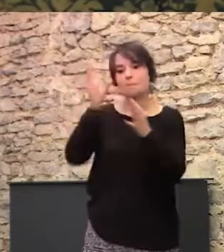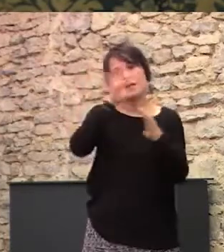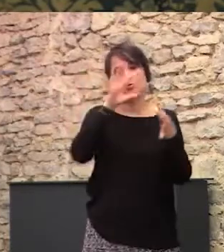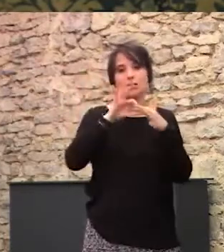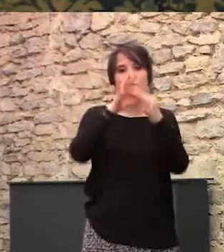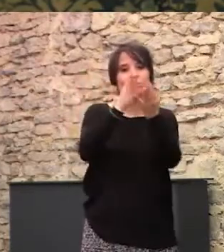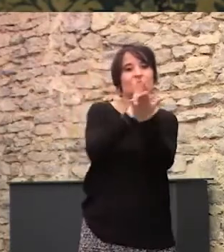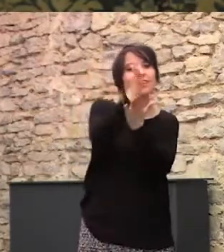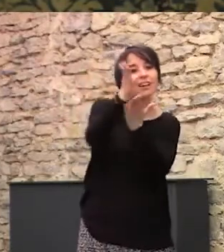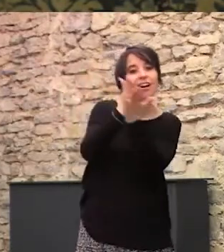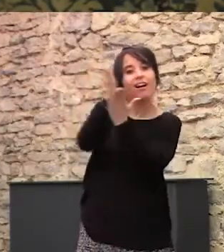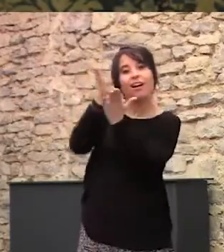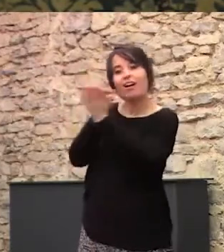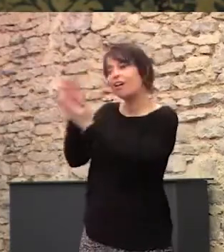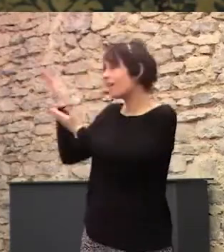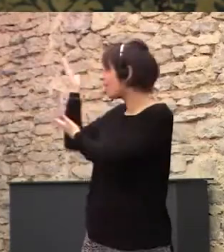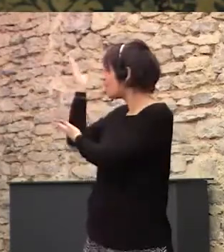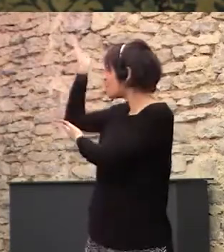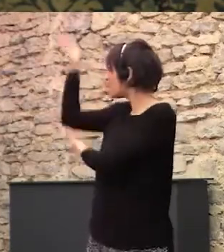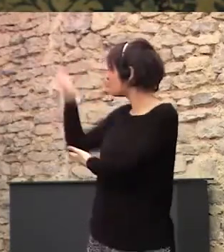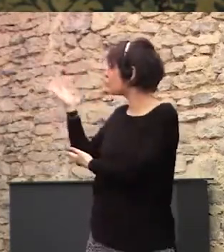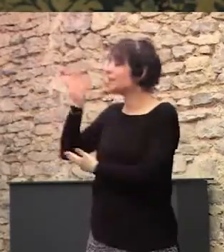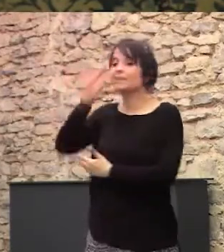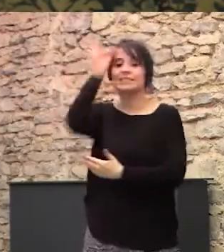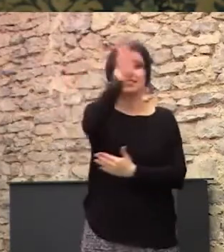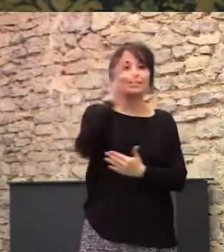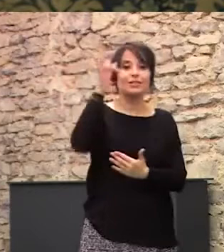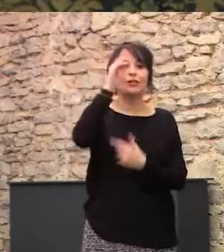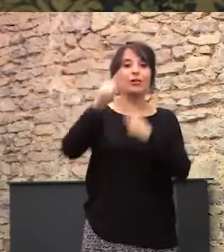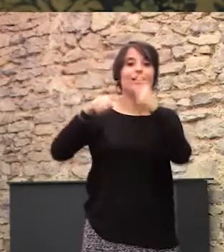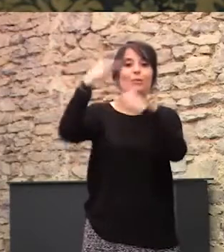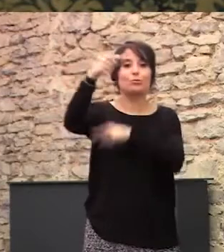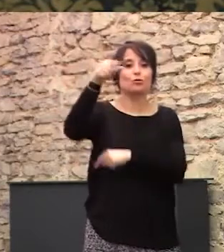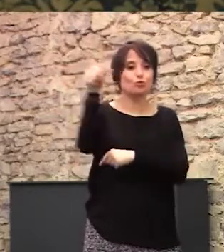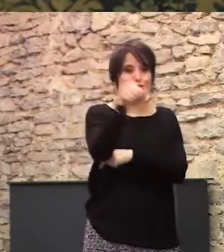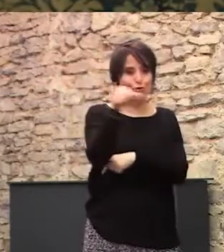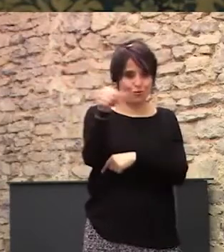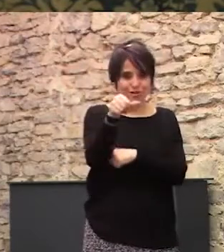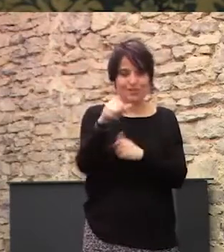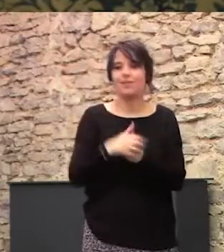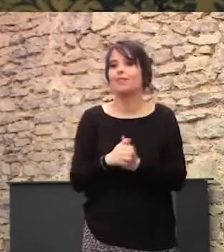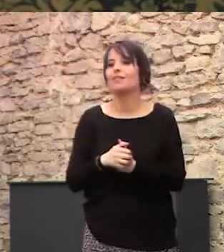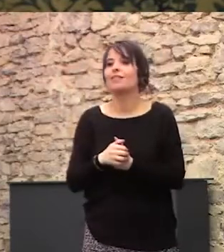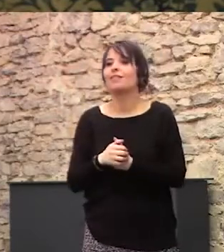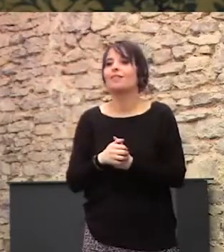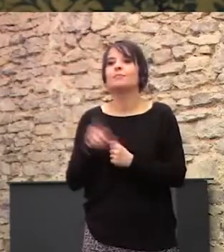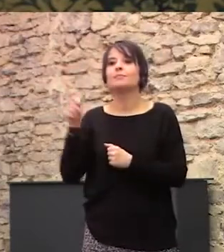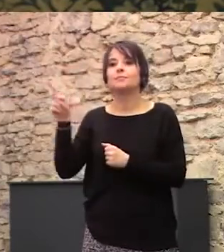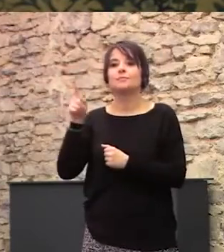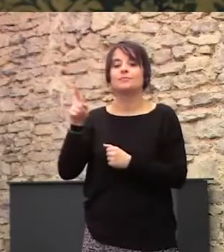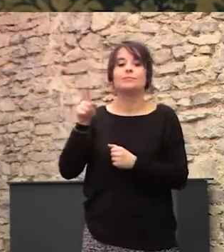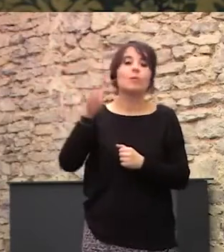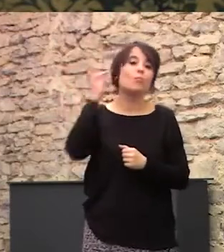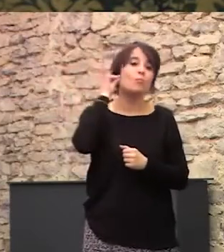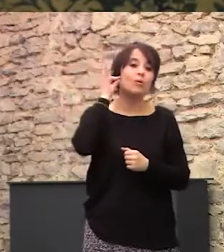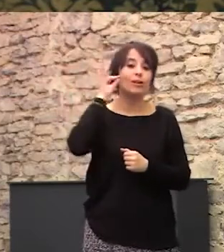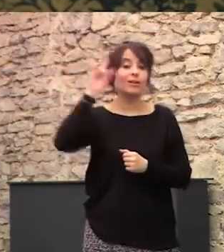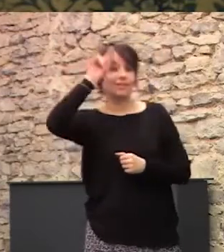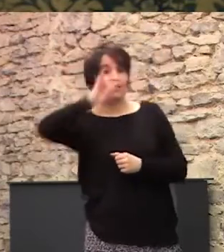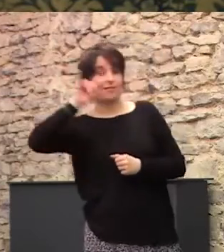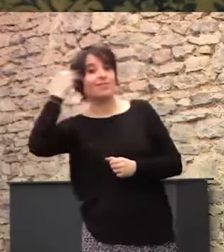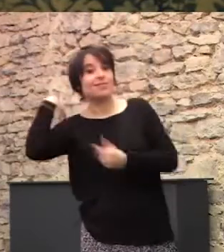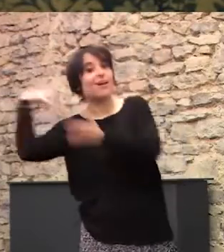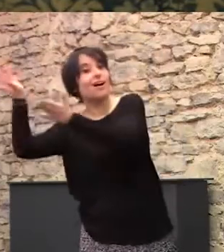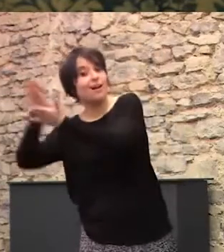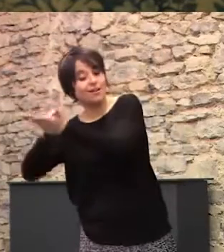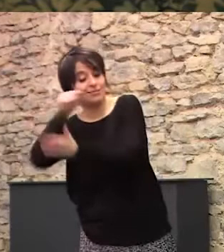que ha girado, digamos, la teoría postcolonial. Recogen lo que las afroamericanas ya habían articulado,